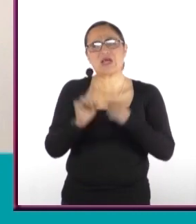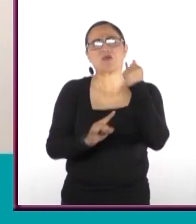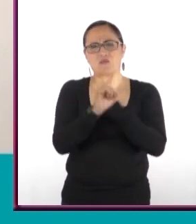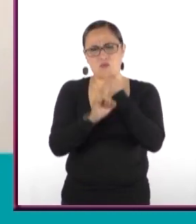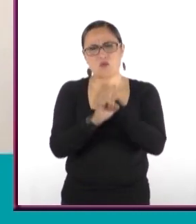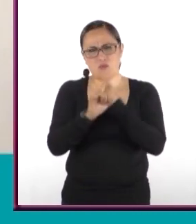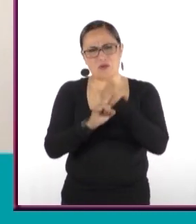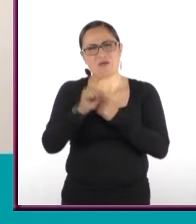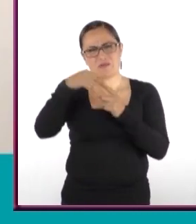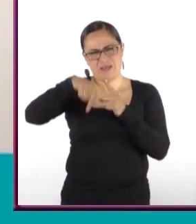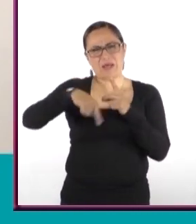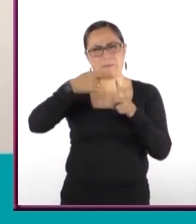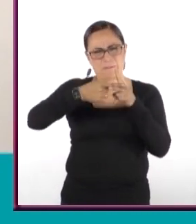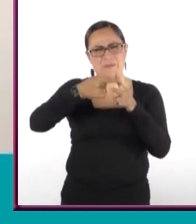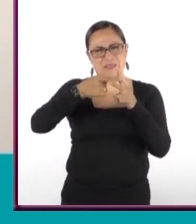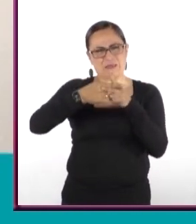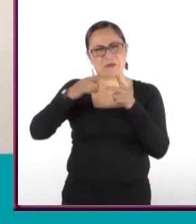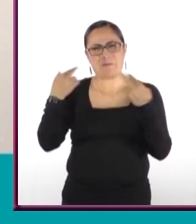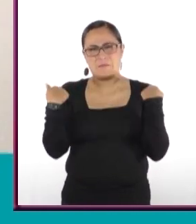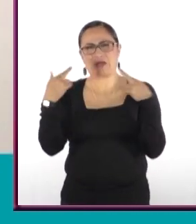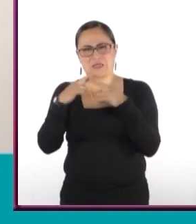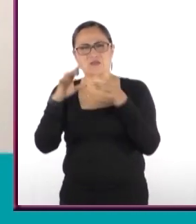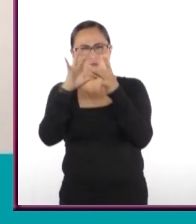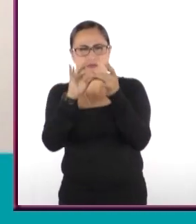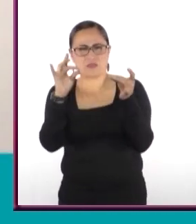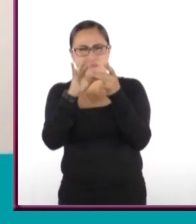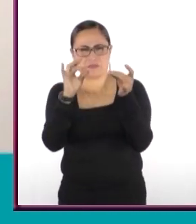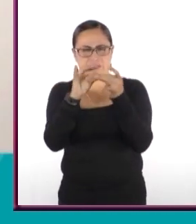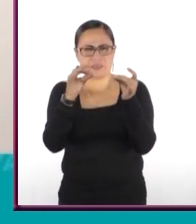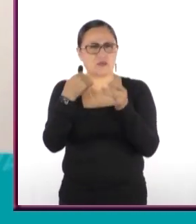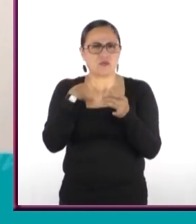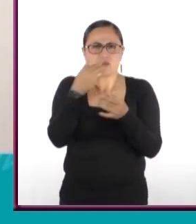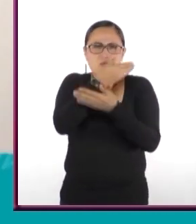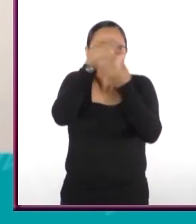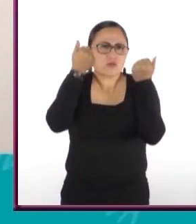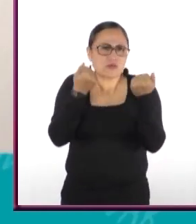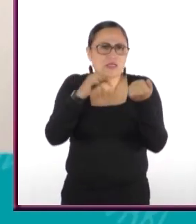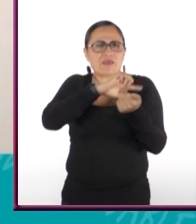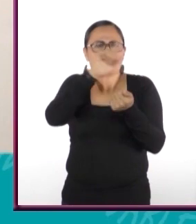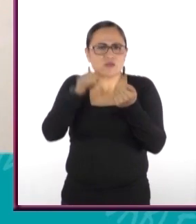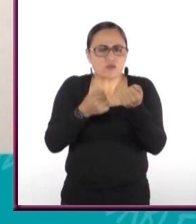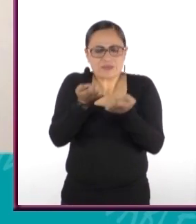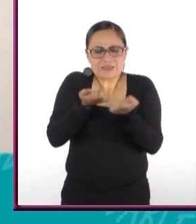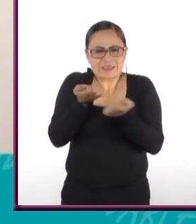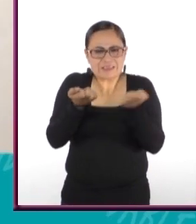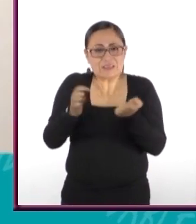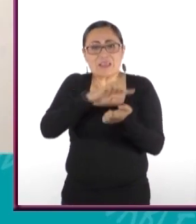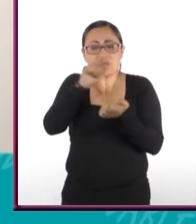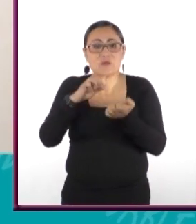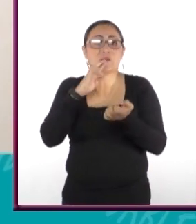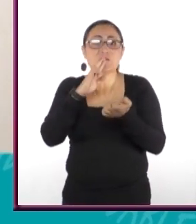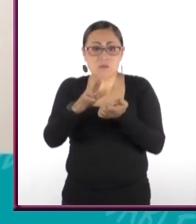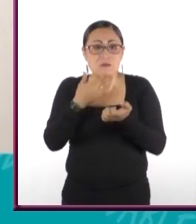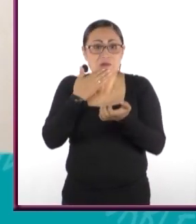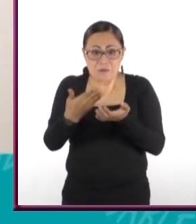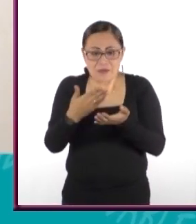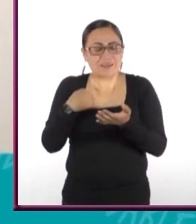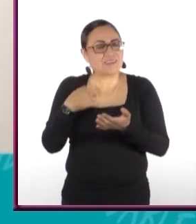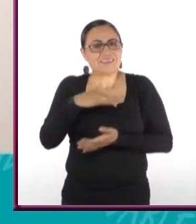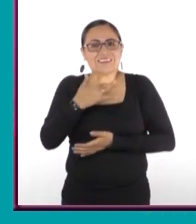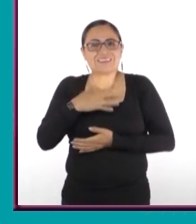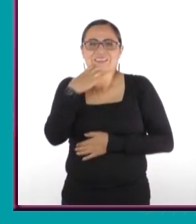algún problema que lo están explicando y no sé, por ejemplo, resuelvo un ejercicio y me sale bien, me